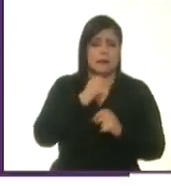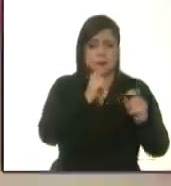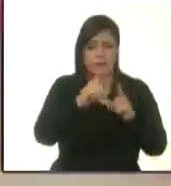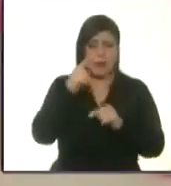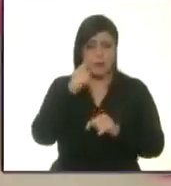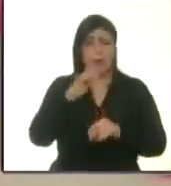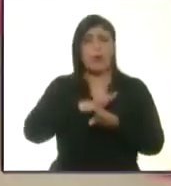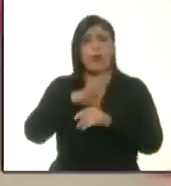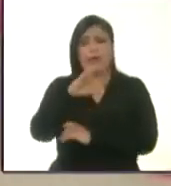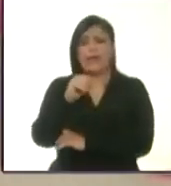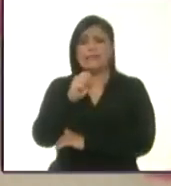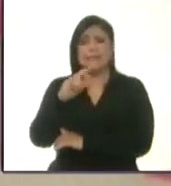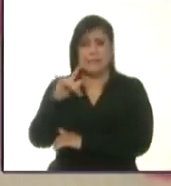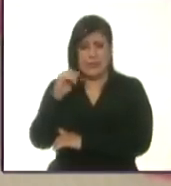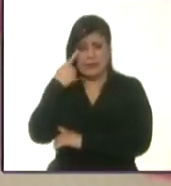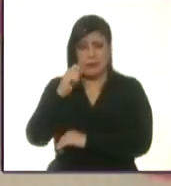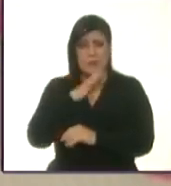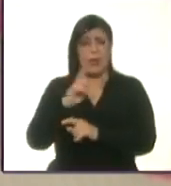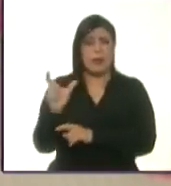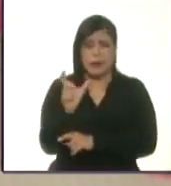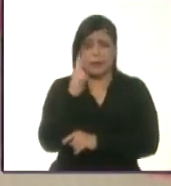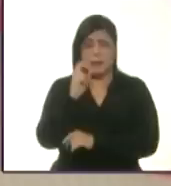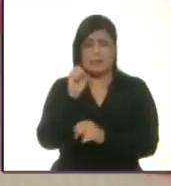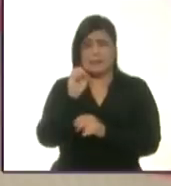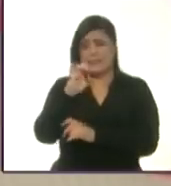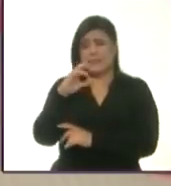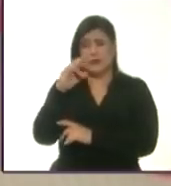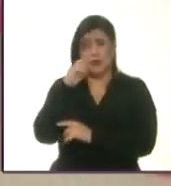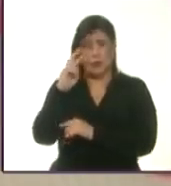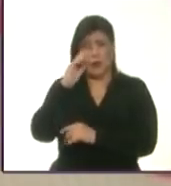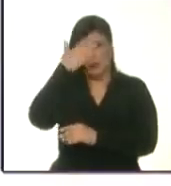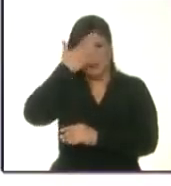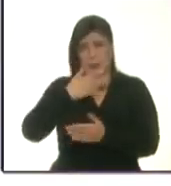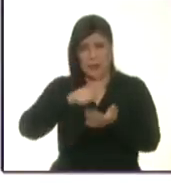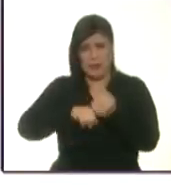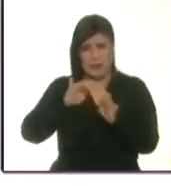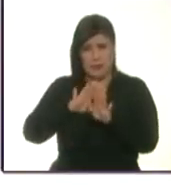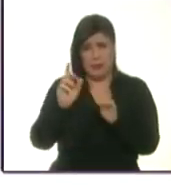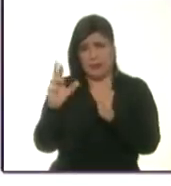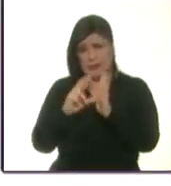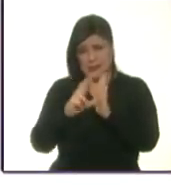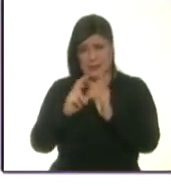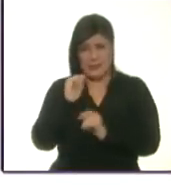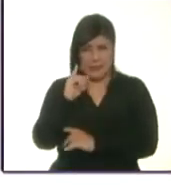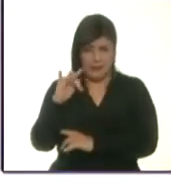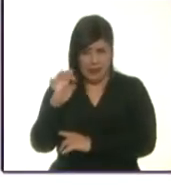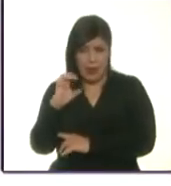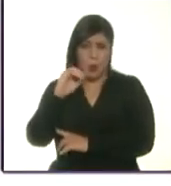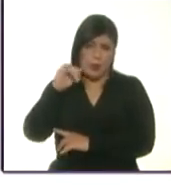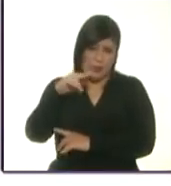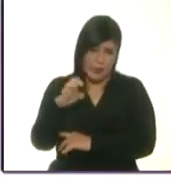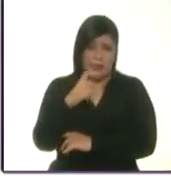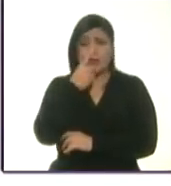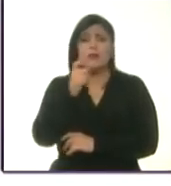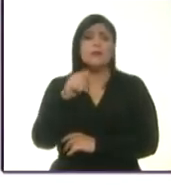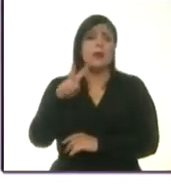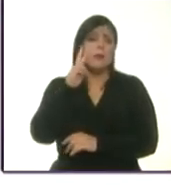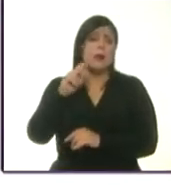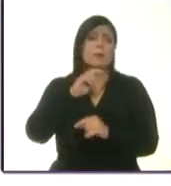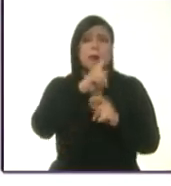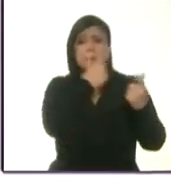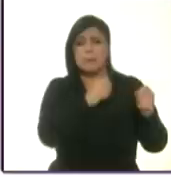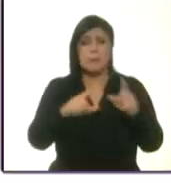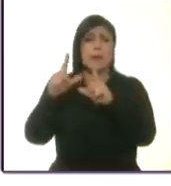sección que aparece en tu credencial de elector en la parte frontal el sistema te redireccionar a mediante